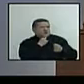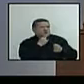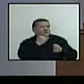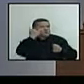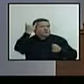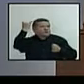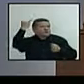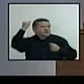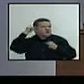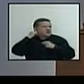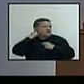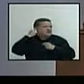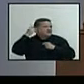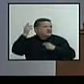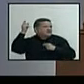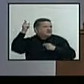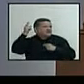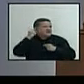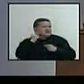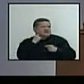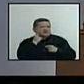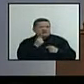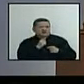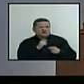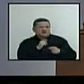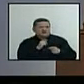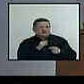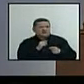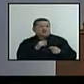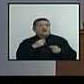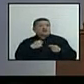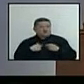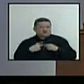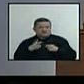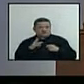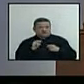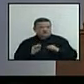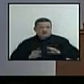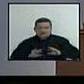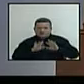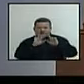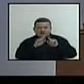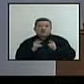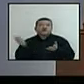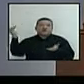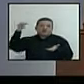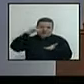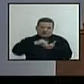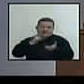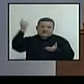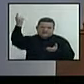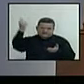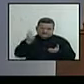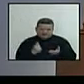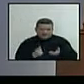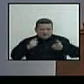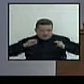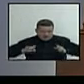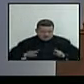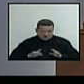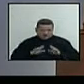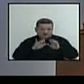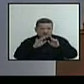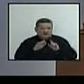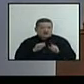que dice: lo he glorificado y volveré a glorificarlo. Todos pensaron que había